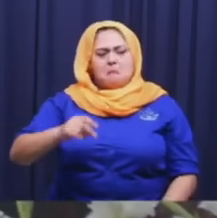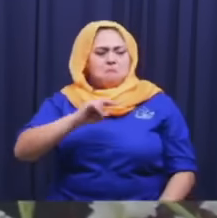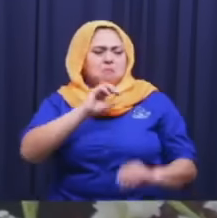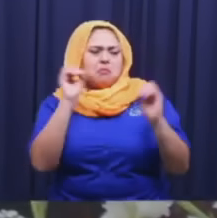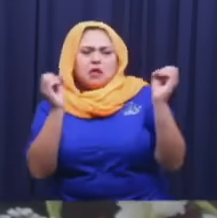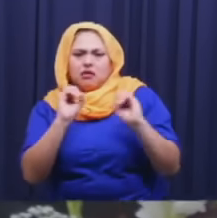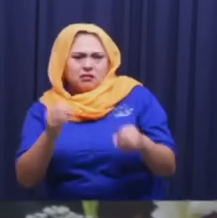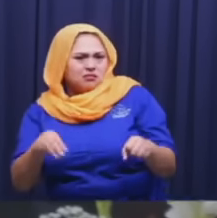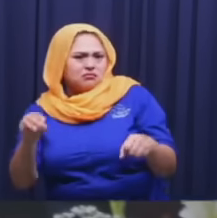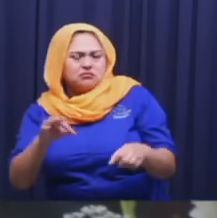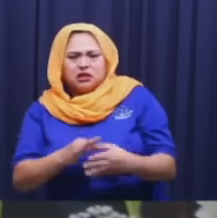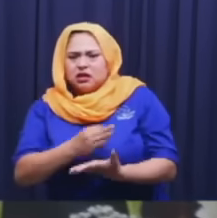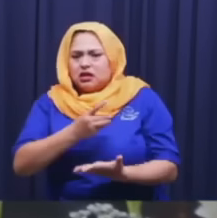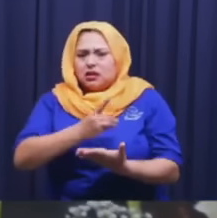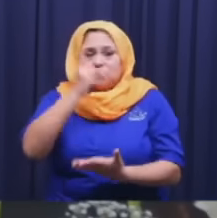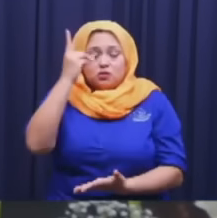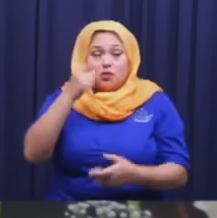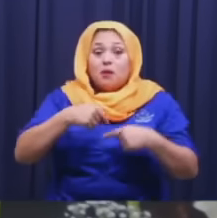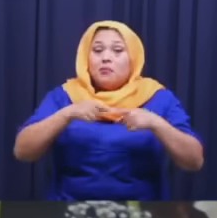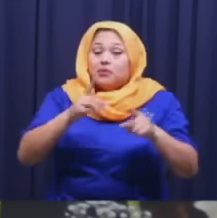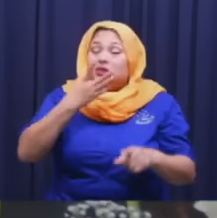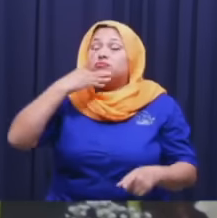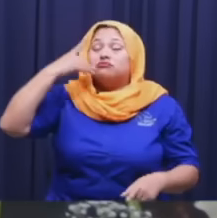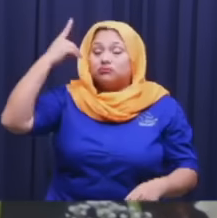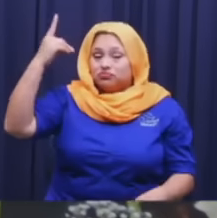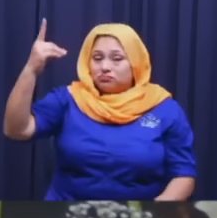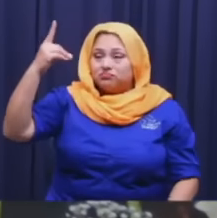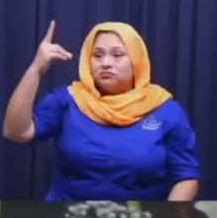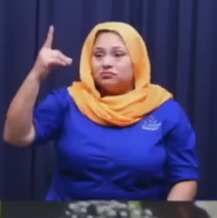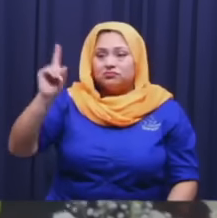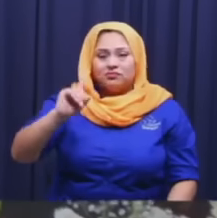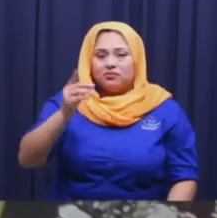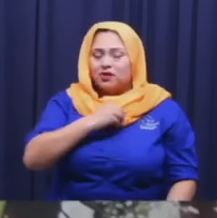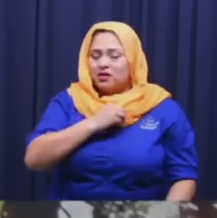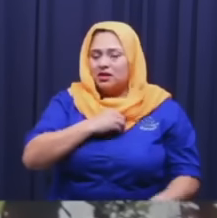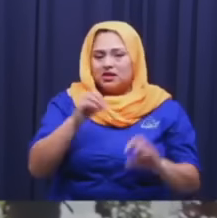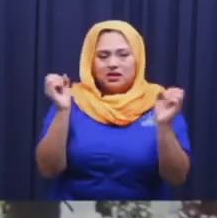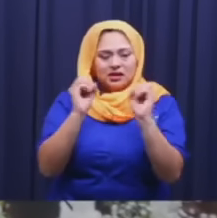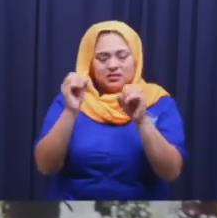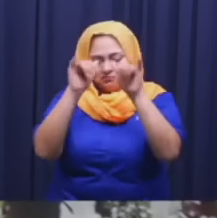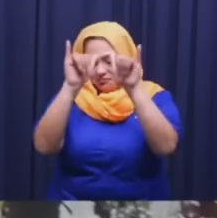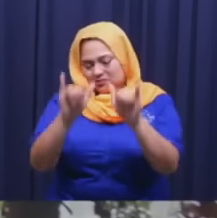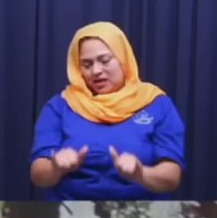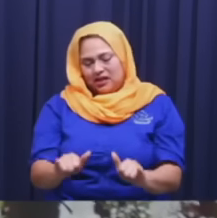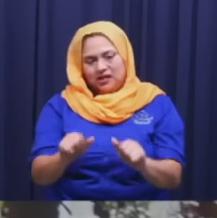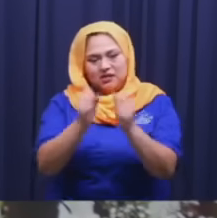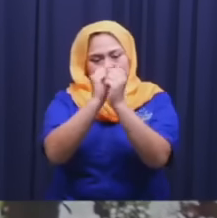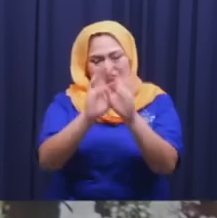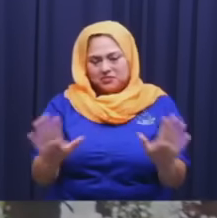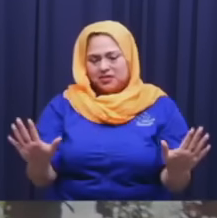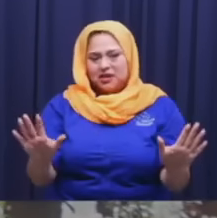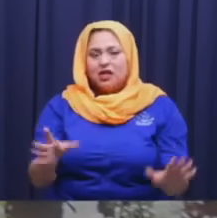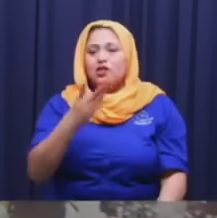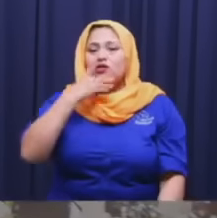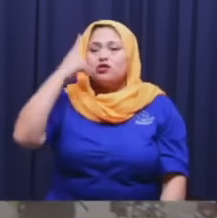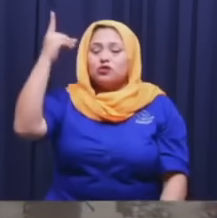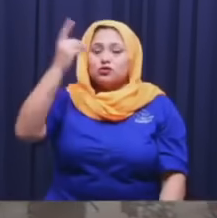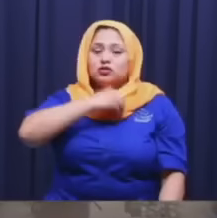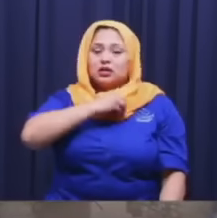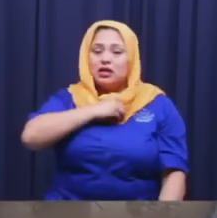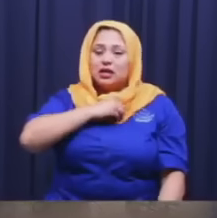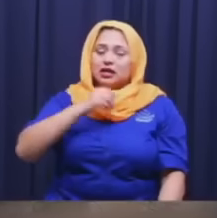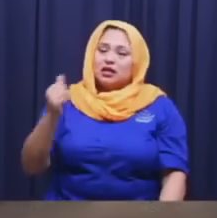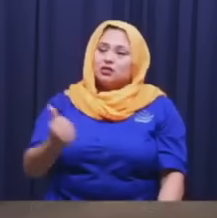merece. Pero Dios no quiere que nadie perezca. Dios quiere que